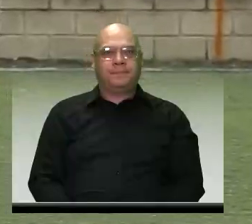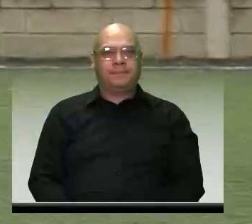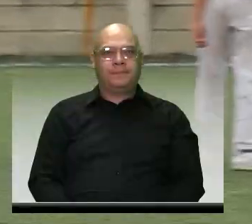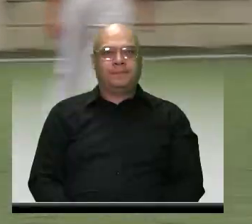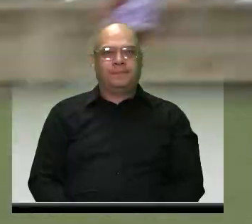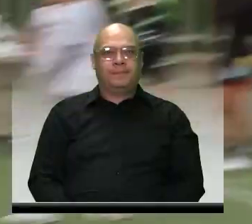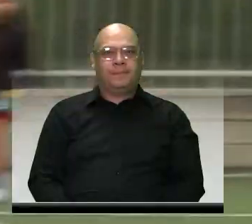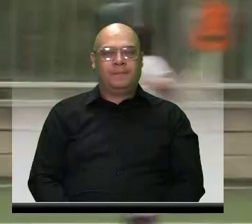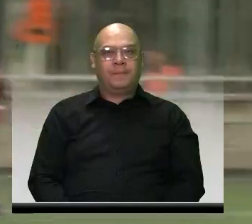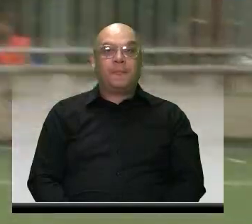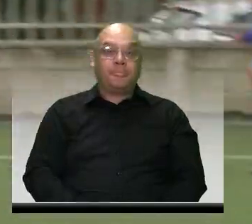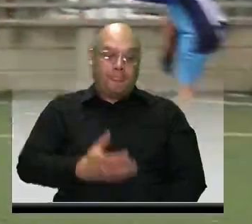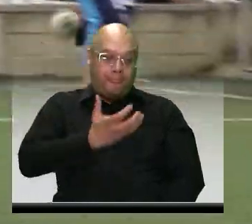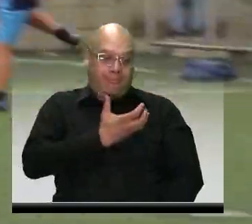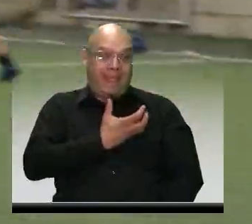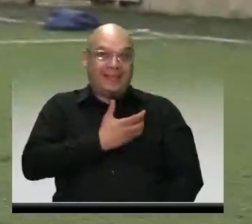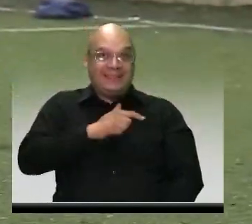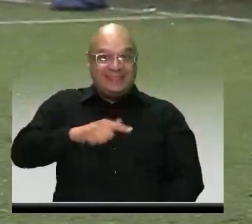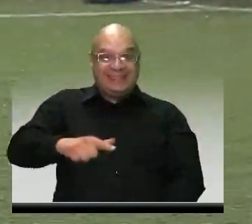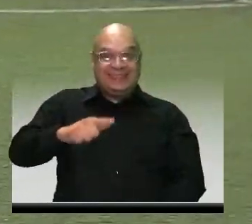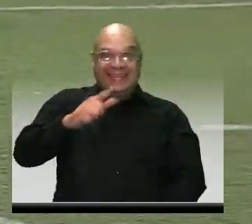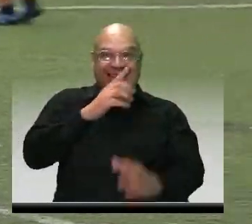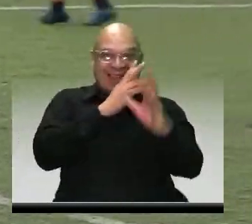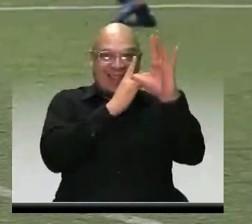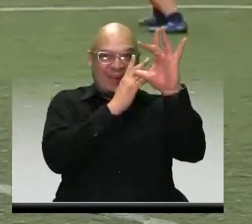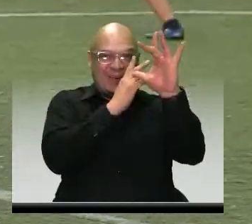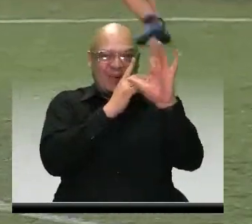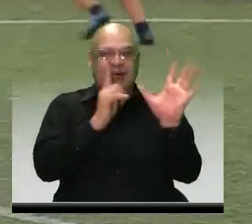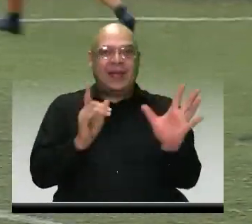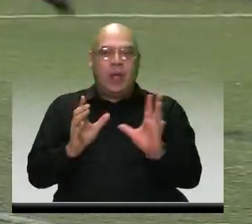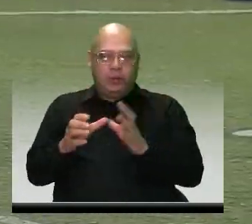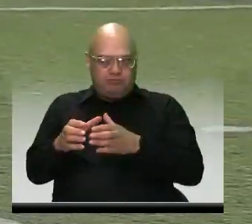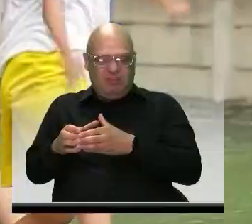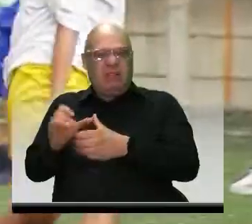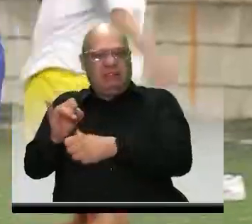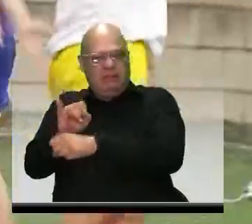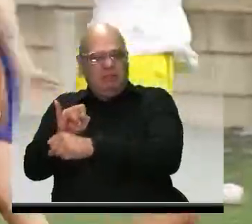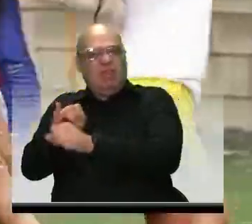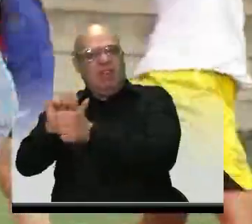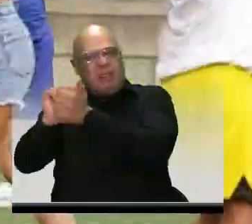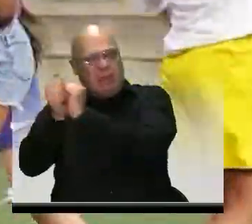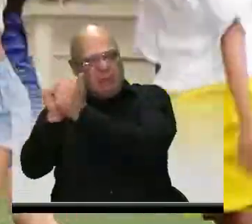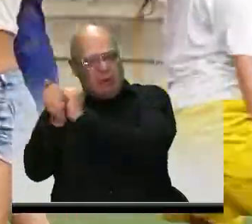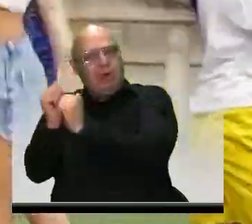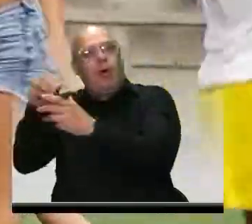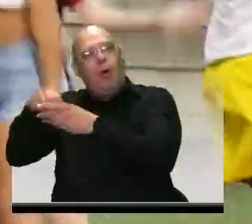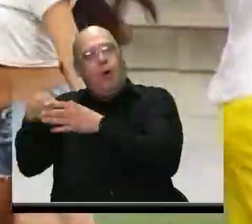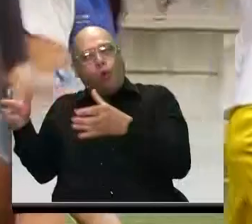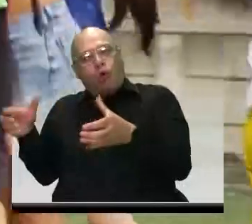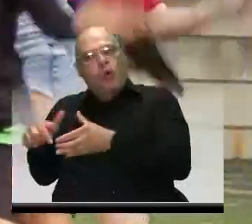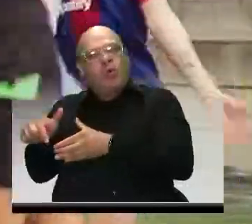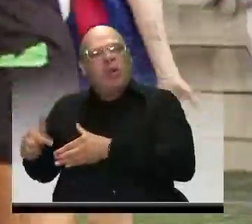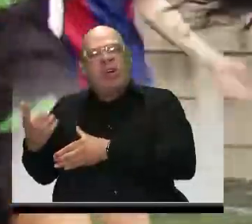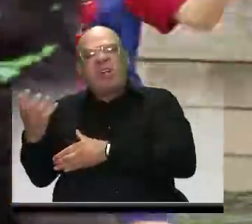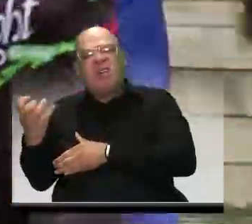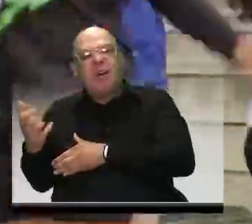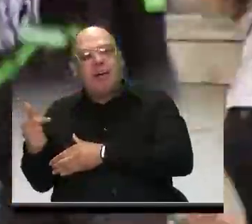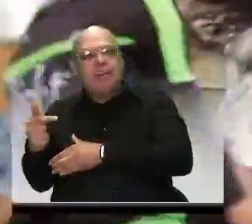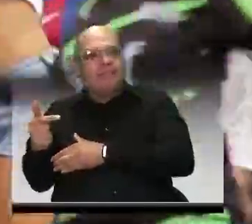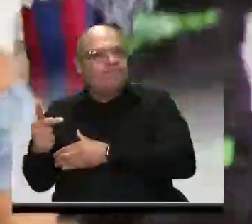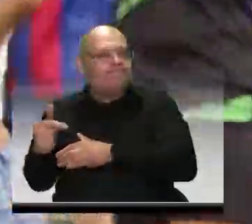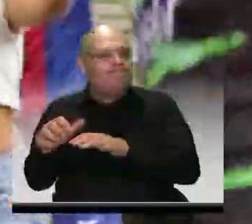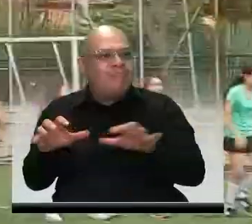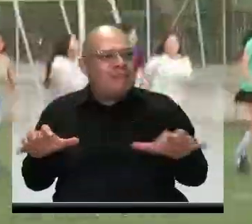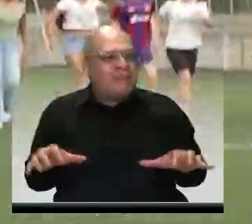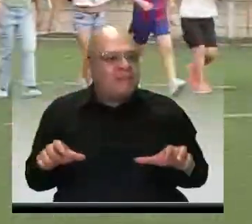La Alcaldía de Itagüí, por medio de su Instituto de Cultura, Recreación y Deporte, busca fomentar el desarrollo de actividades de